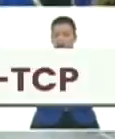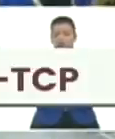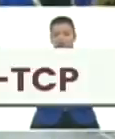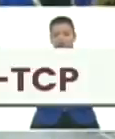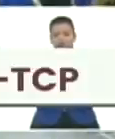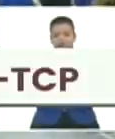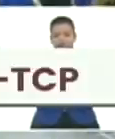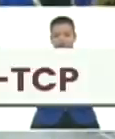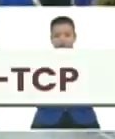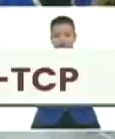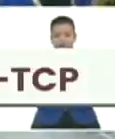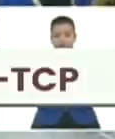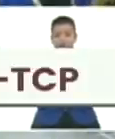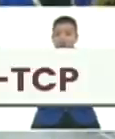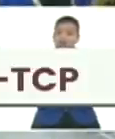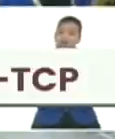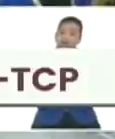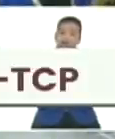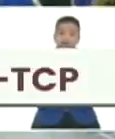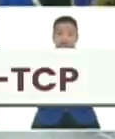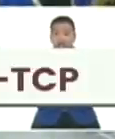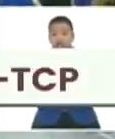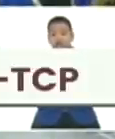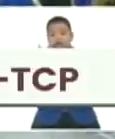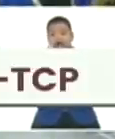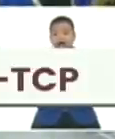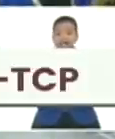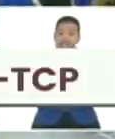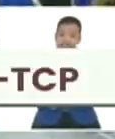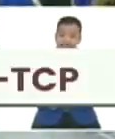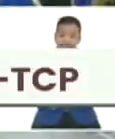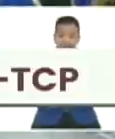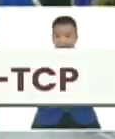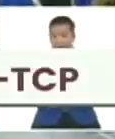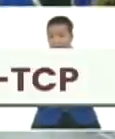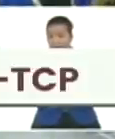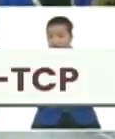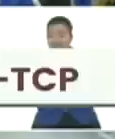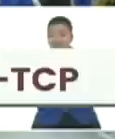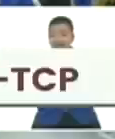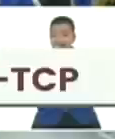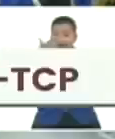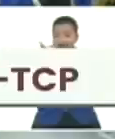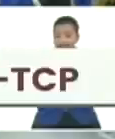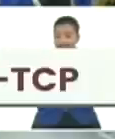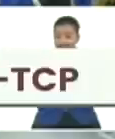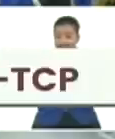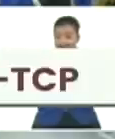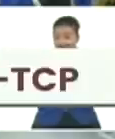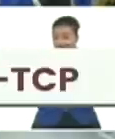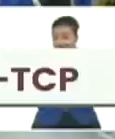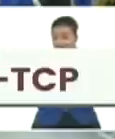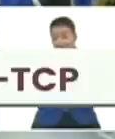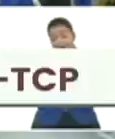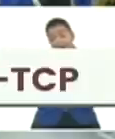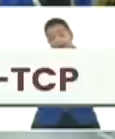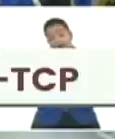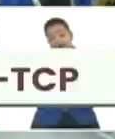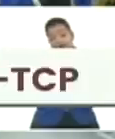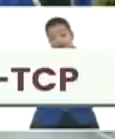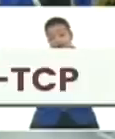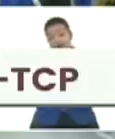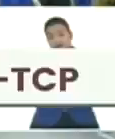Allá, si los Estados Unidos quieren aceptar conversar con la CELAC, como lo hacen otras naciones,